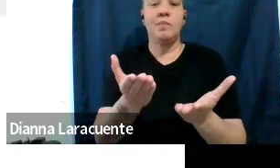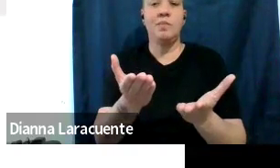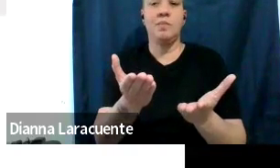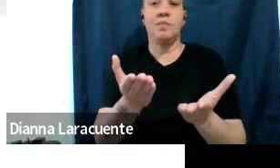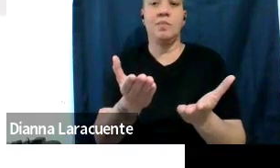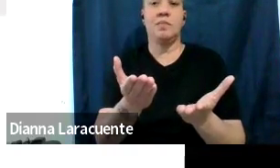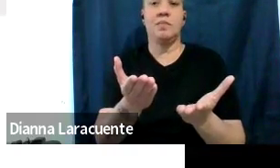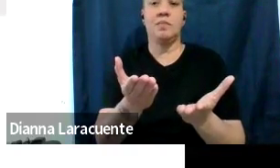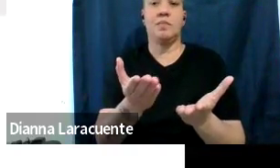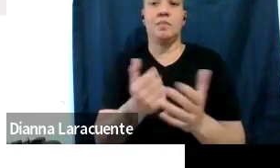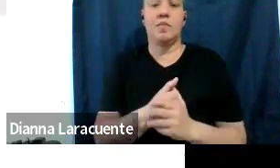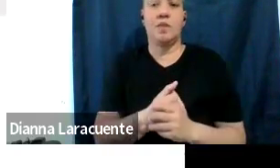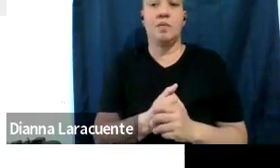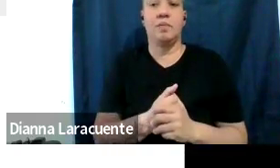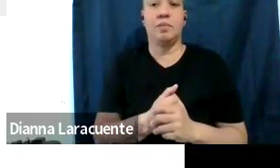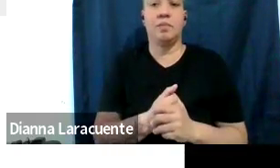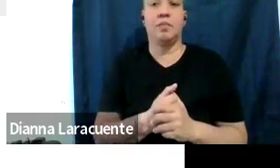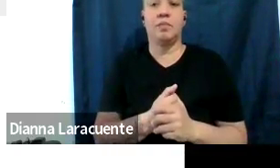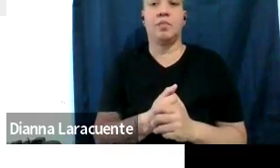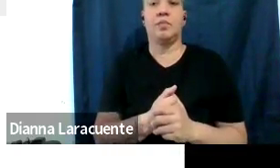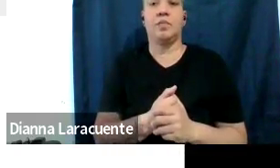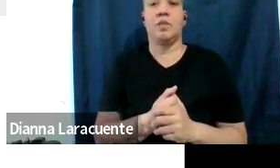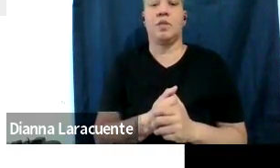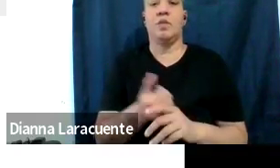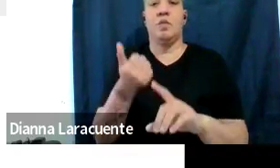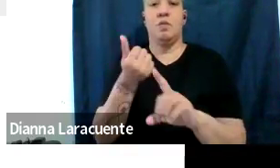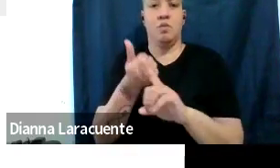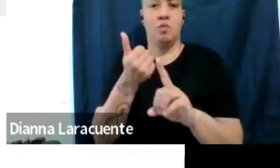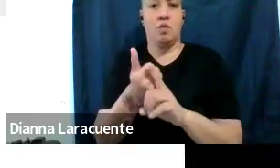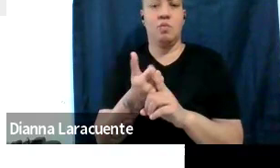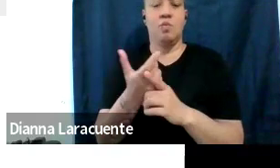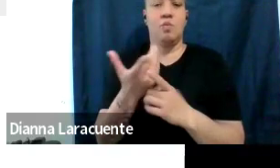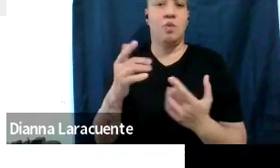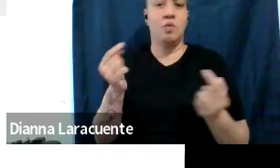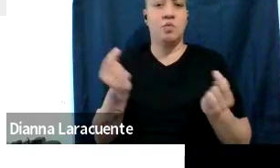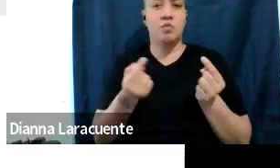dejárselos abonados con sus propios despojos.